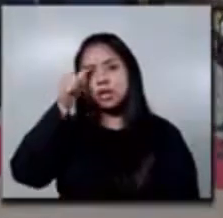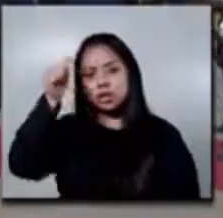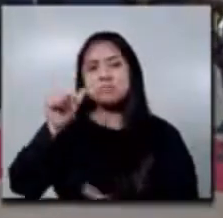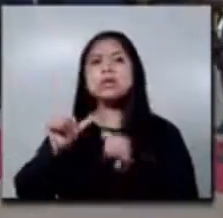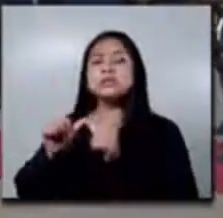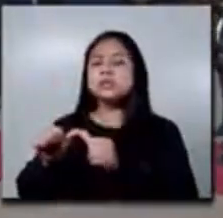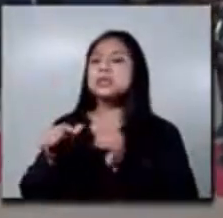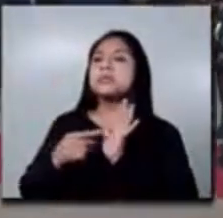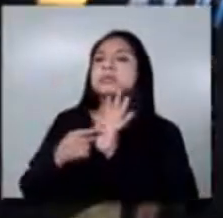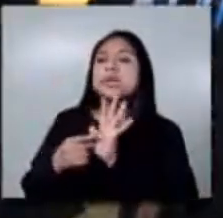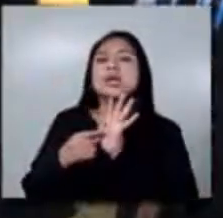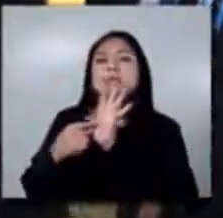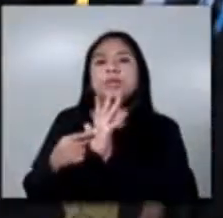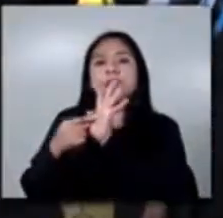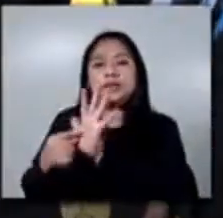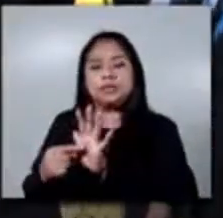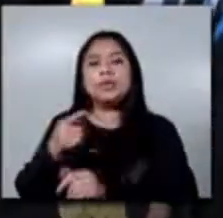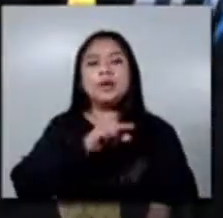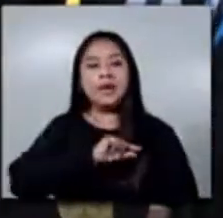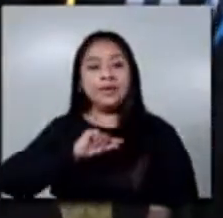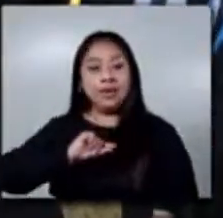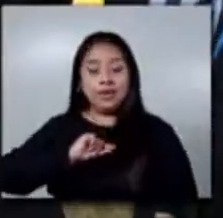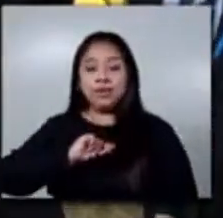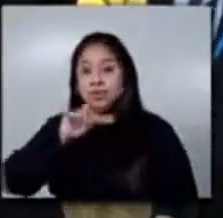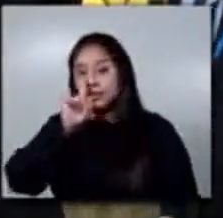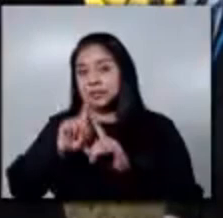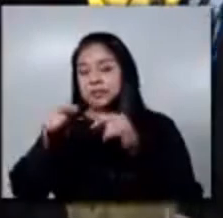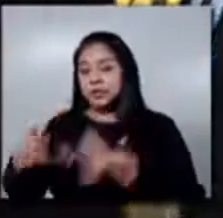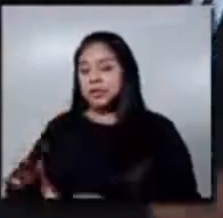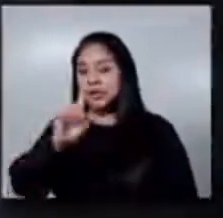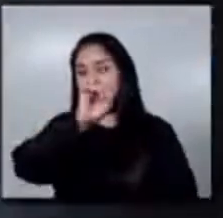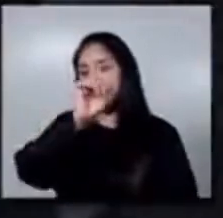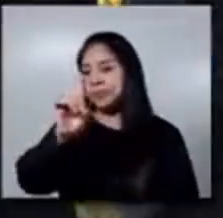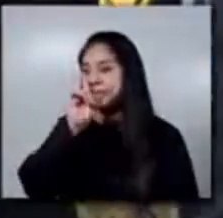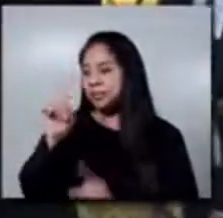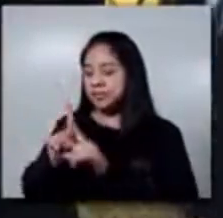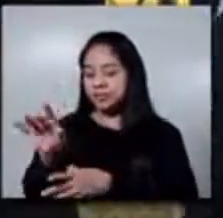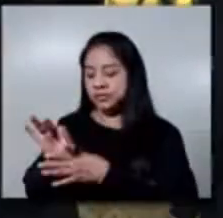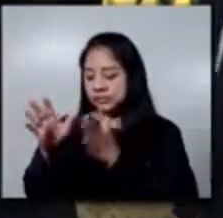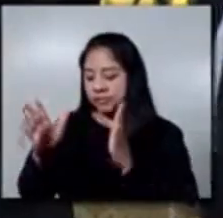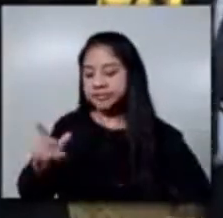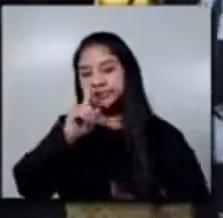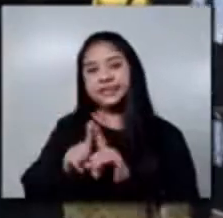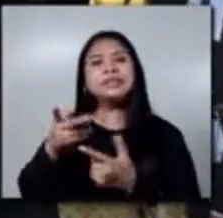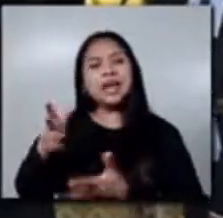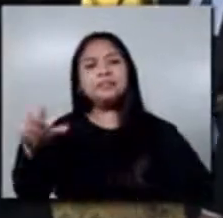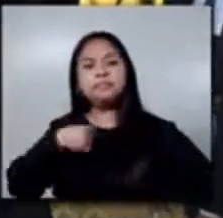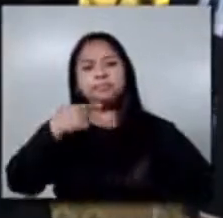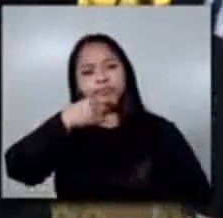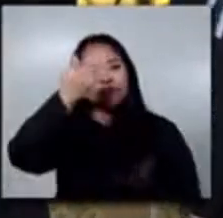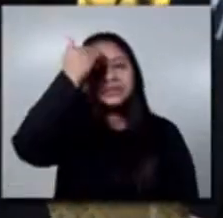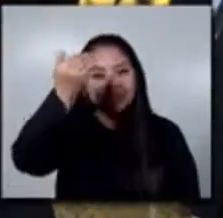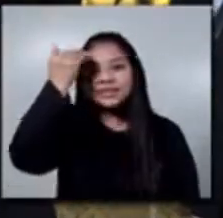continúa presentando al gabinete de gobierno. Ya cada uno de los funcionarios han realizado el